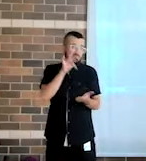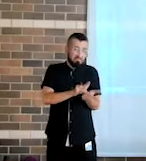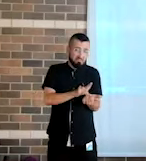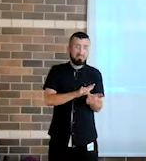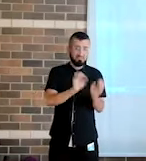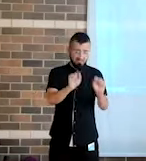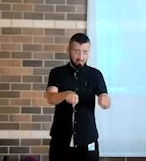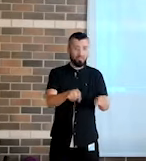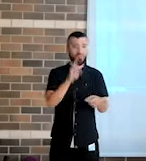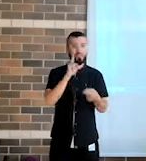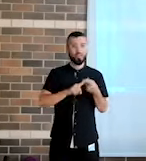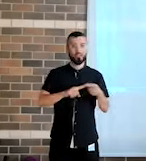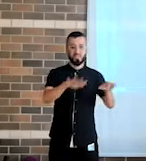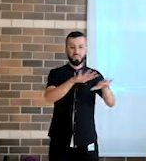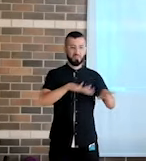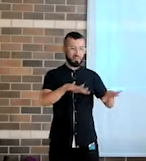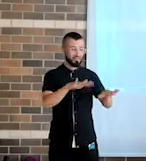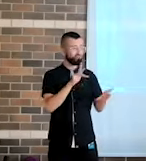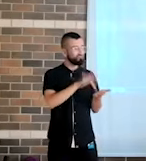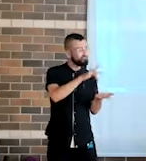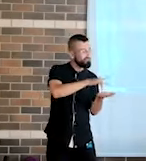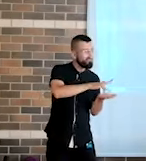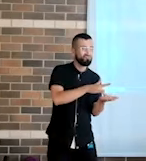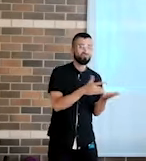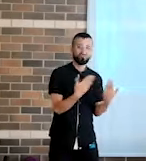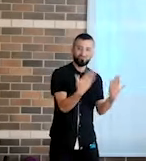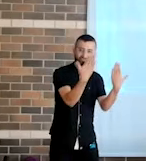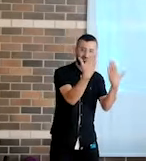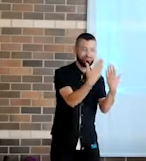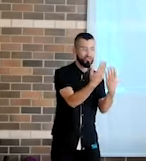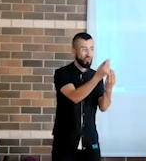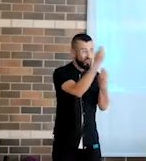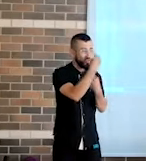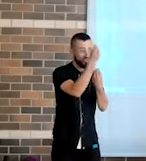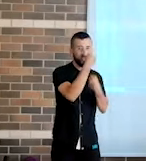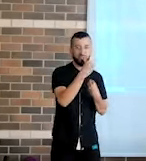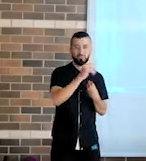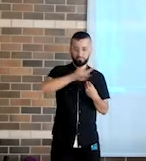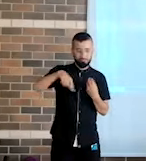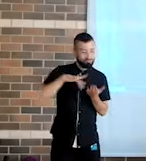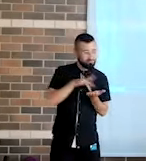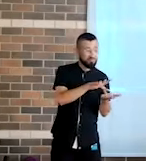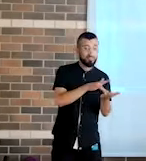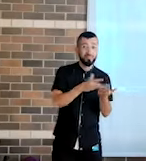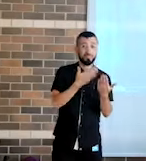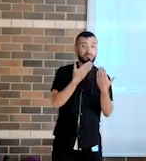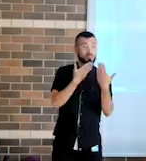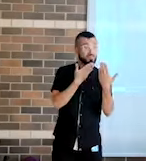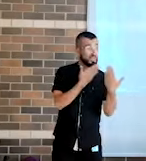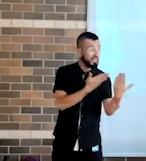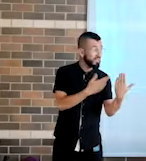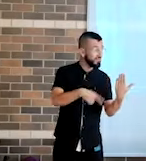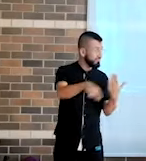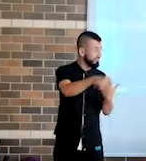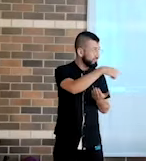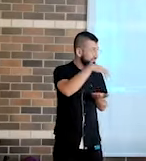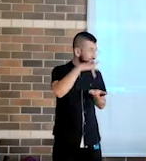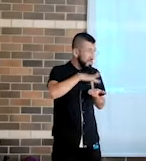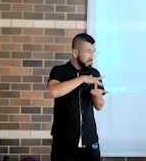que valoremos estos espacios, los acompañemos, porque gracias a ustedes es que se puedan